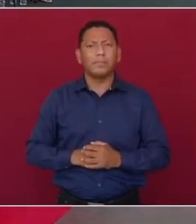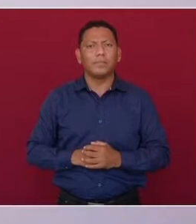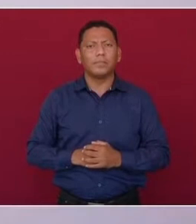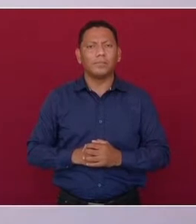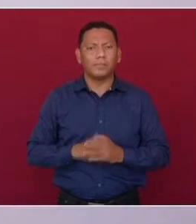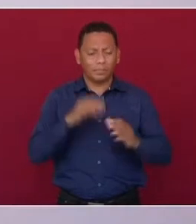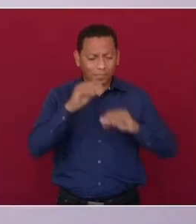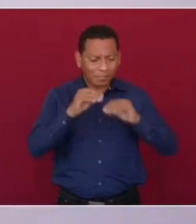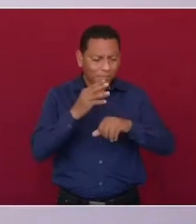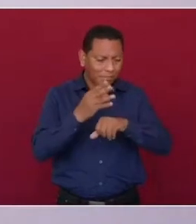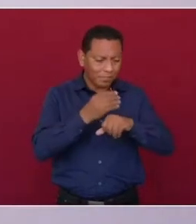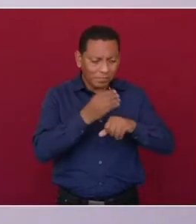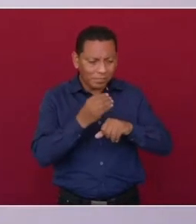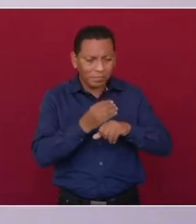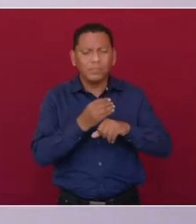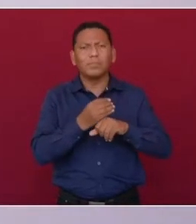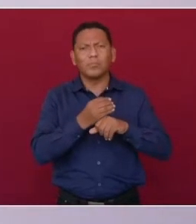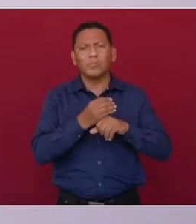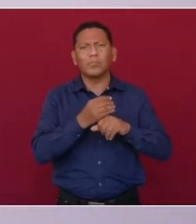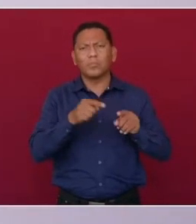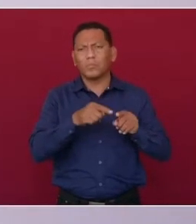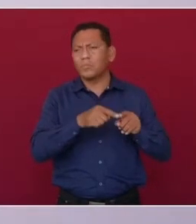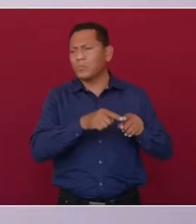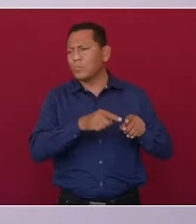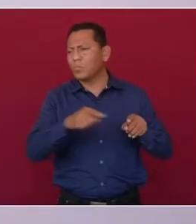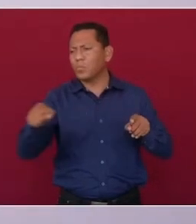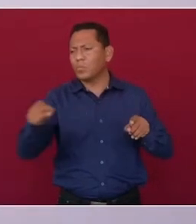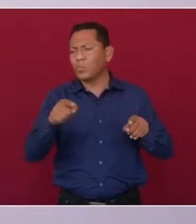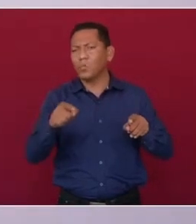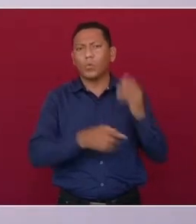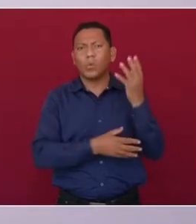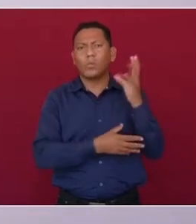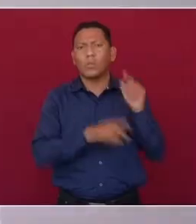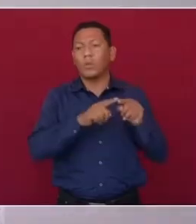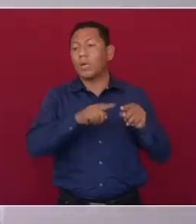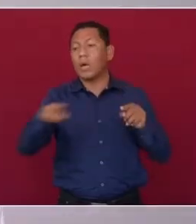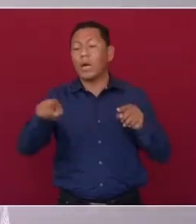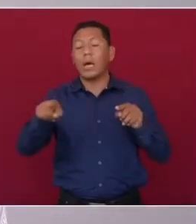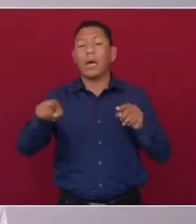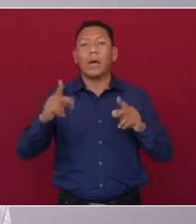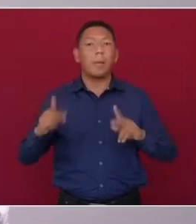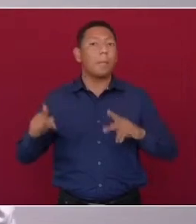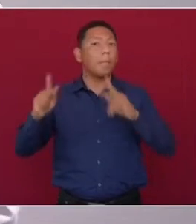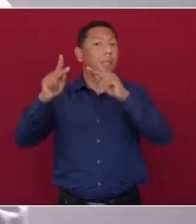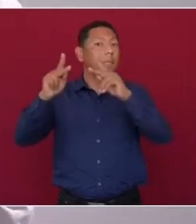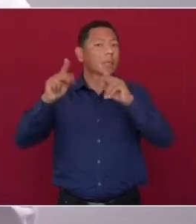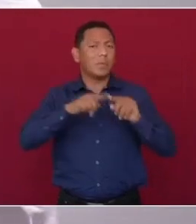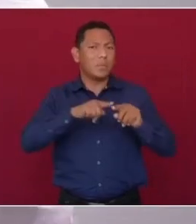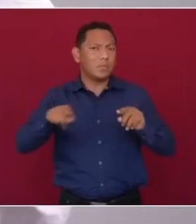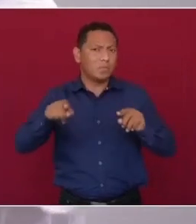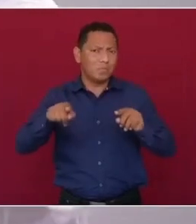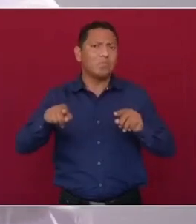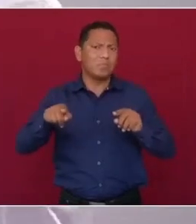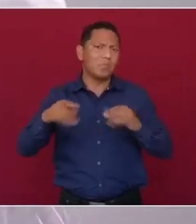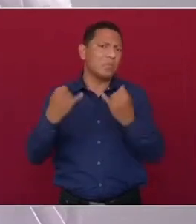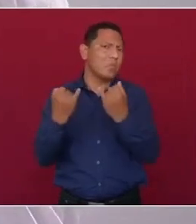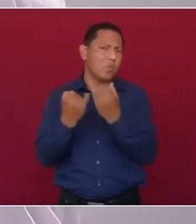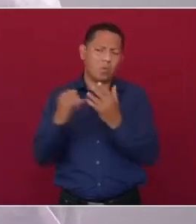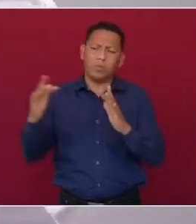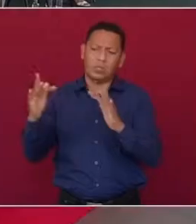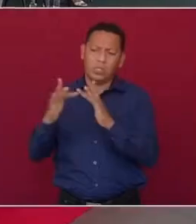llevar a cabo esta obra desde Coatzacoalcos a Palenque y de ahí vamos a tener la conexión